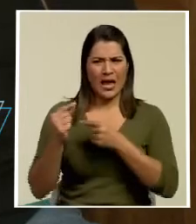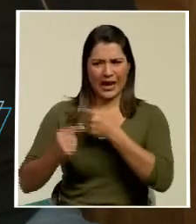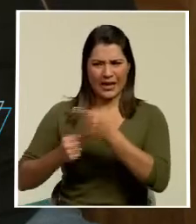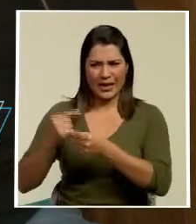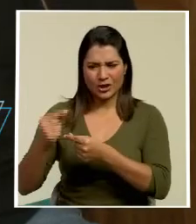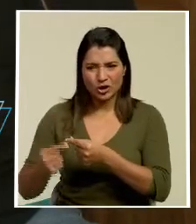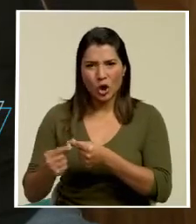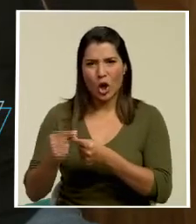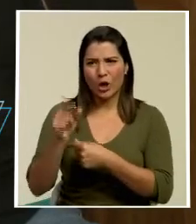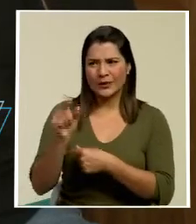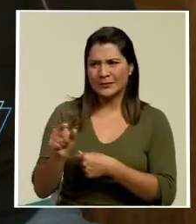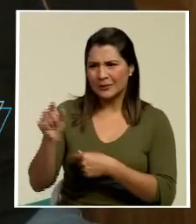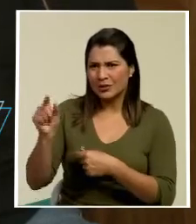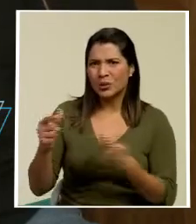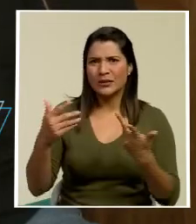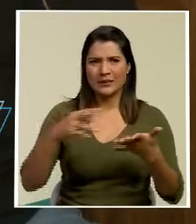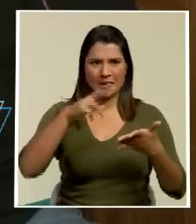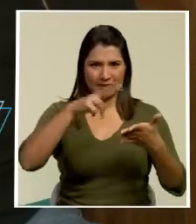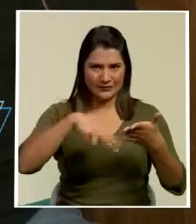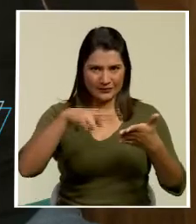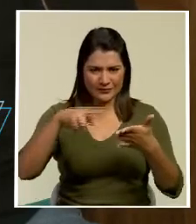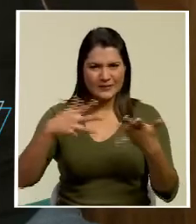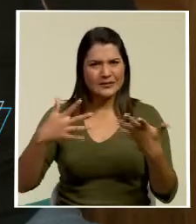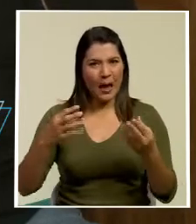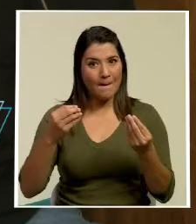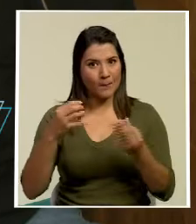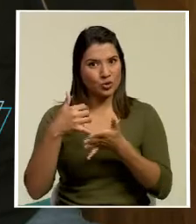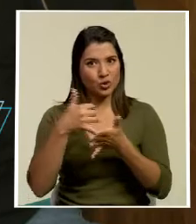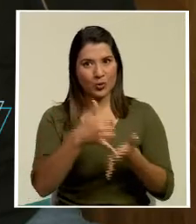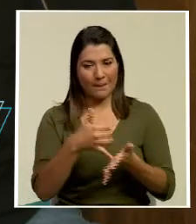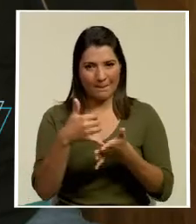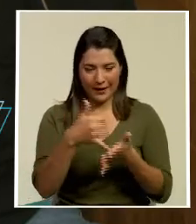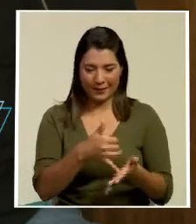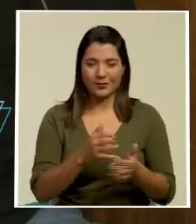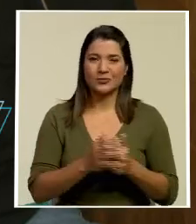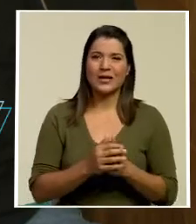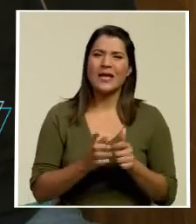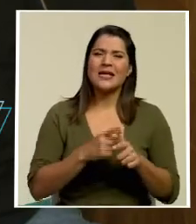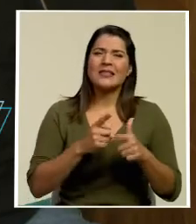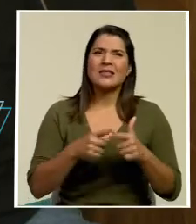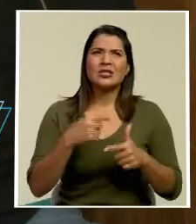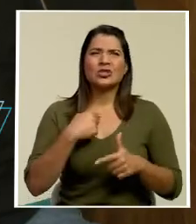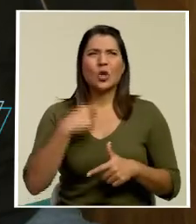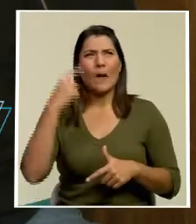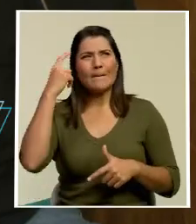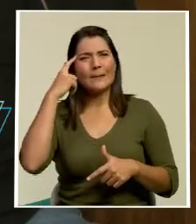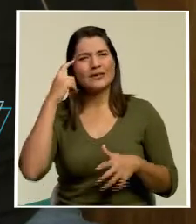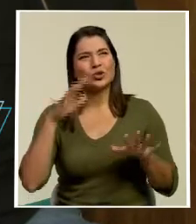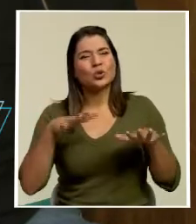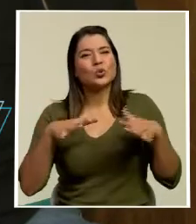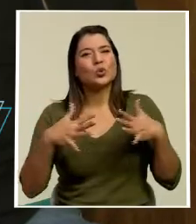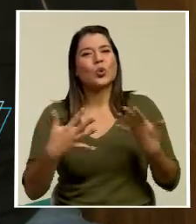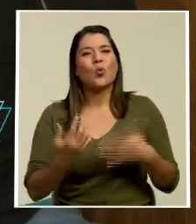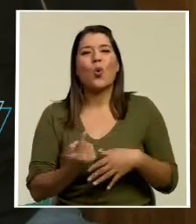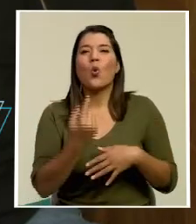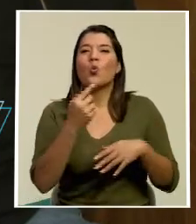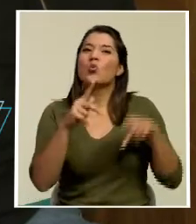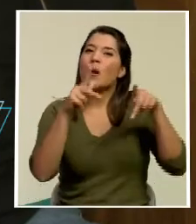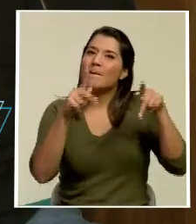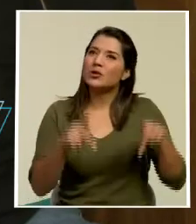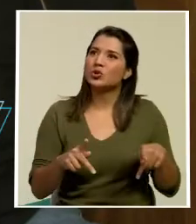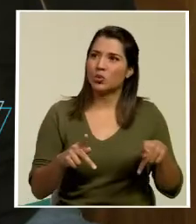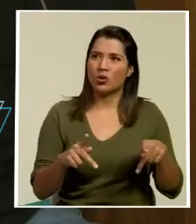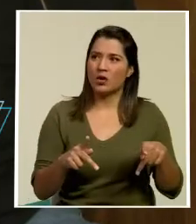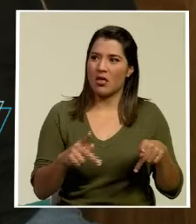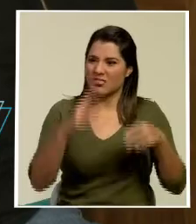traducida, premiada, uno se pone a pensar y dice, bueno, ¿cómo alguien se decide a convertirse en